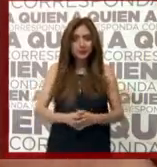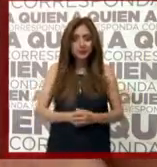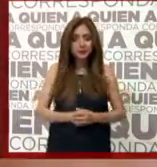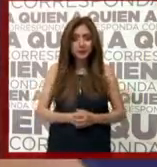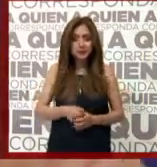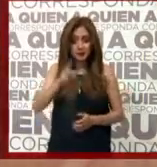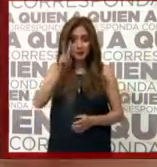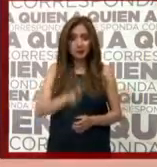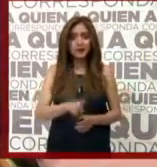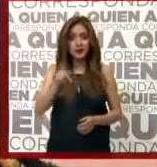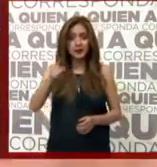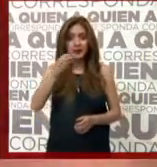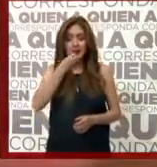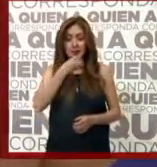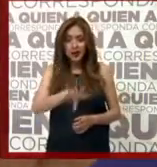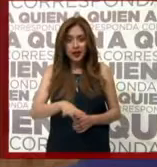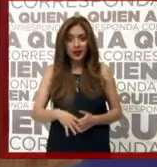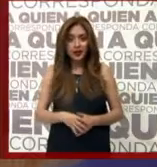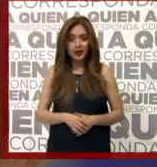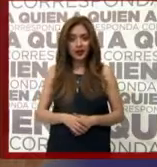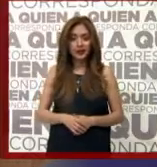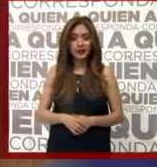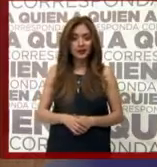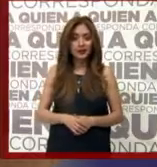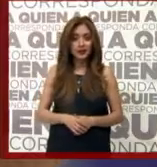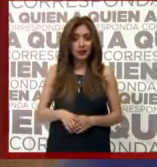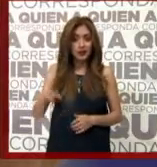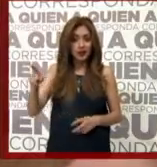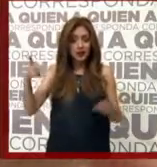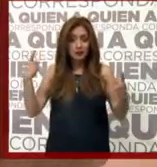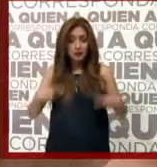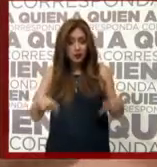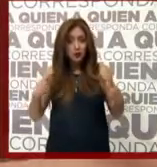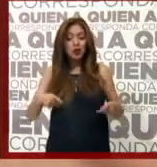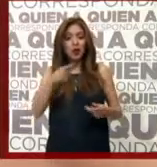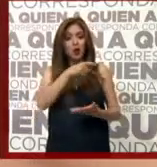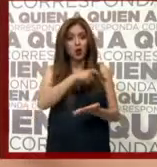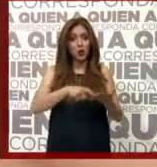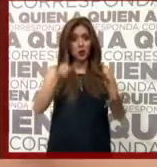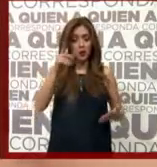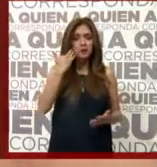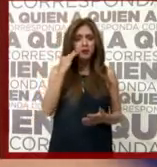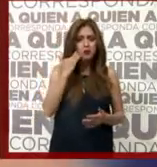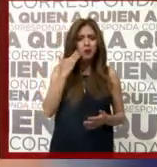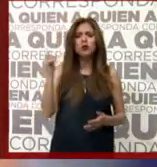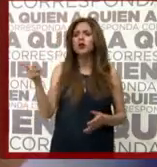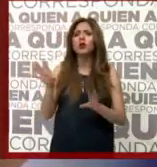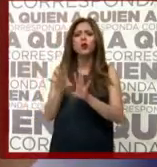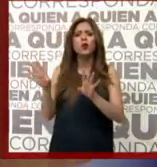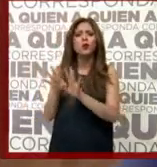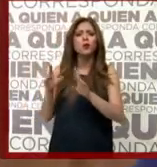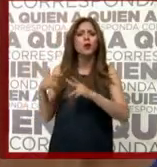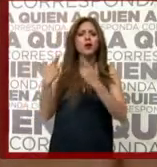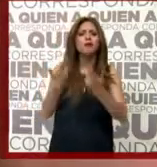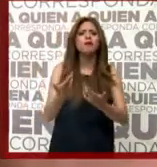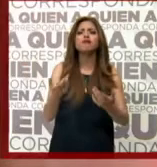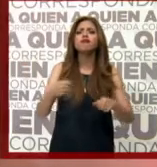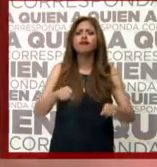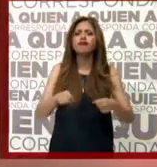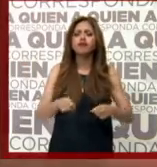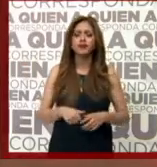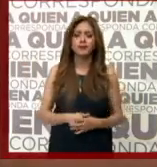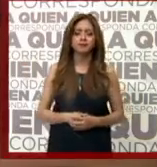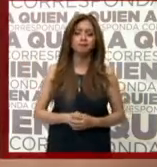Está padrísima, ¿eh? Y hay gente que la ha comprado por Facebook todas estas, ¿verdad? ¿Cómo lo vas a regalar, Carla? Así es, pues,